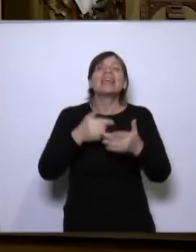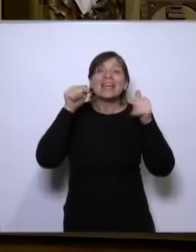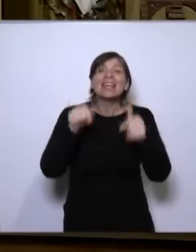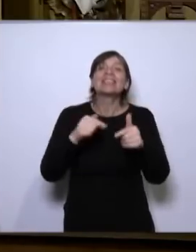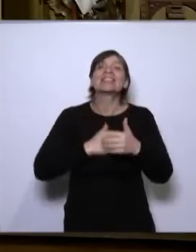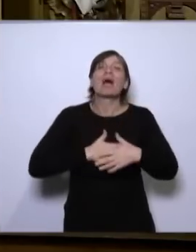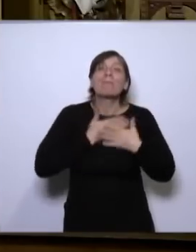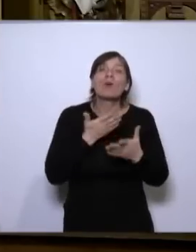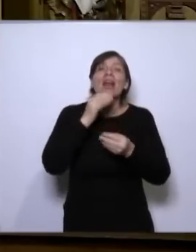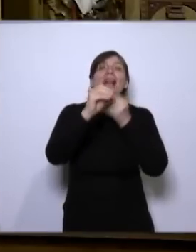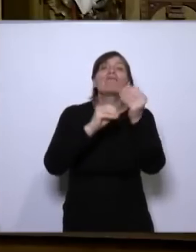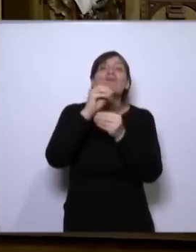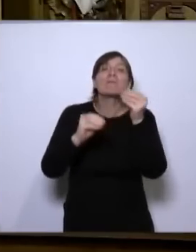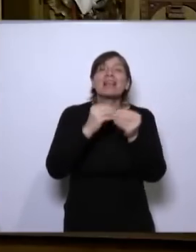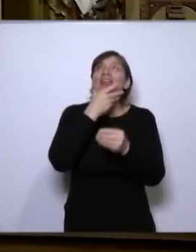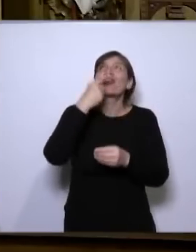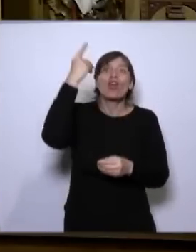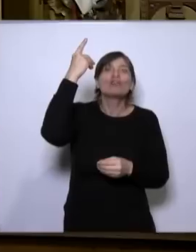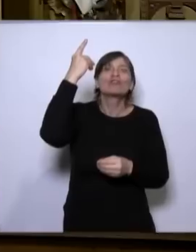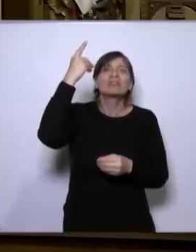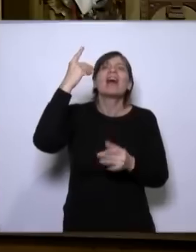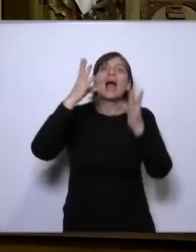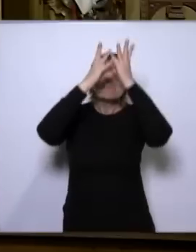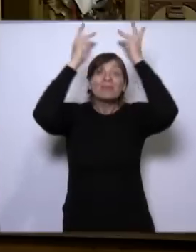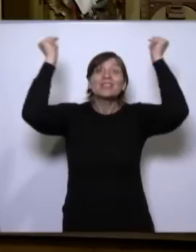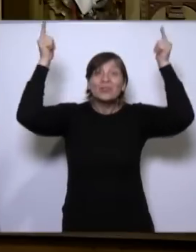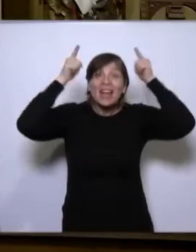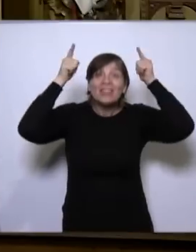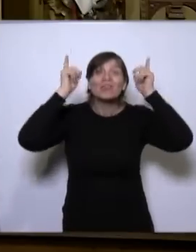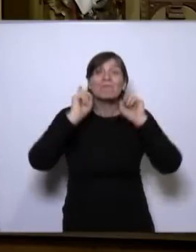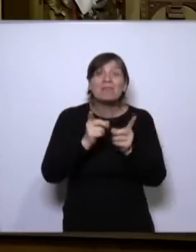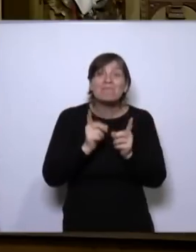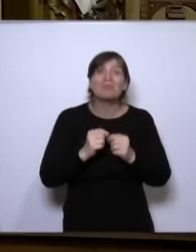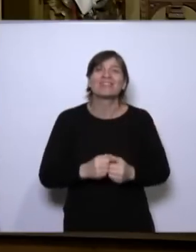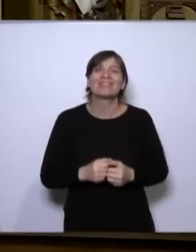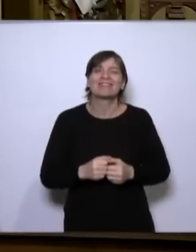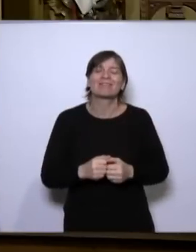Este amor en la familia divina es el Espíritu Santo.